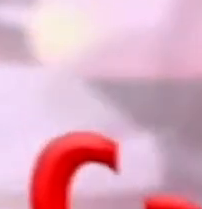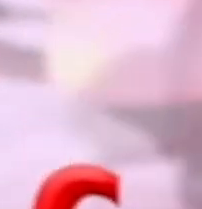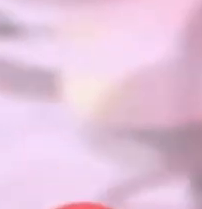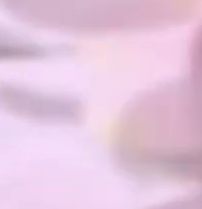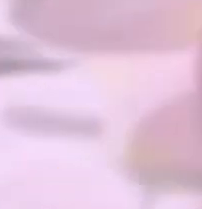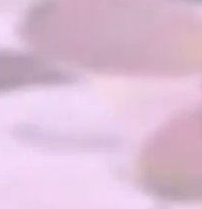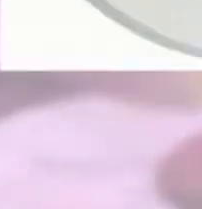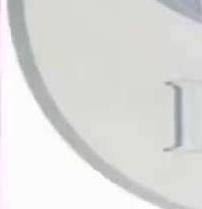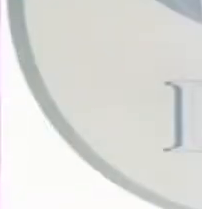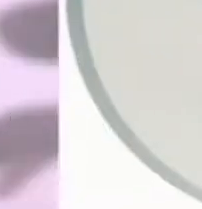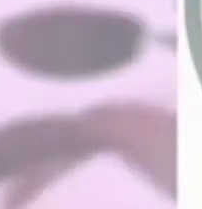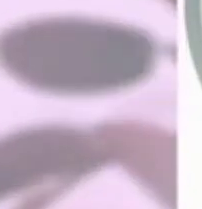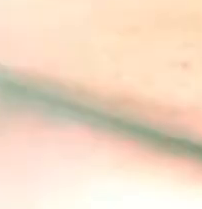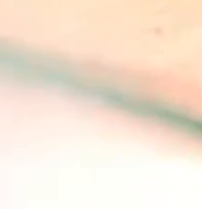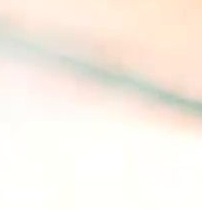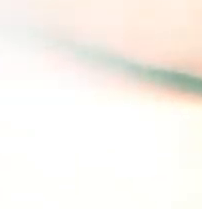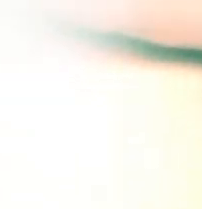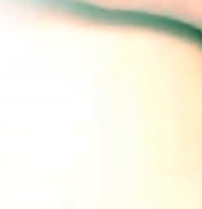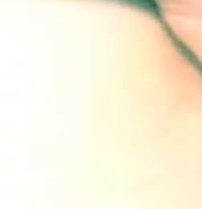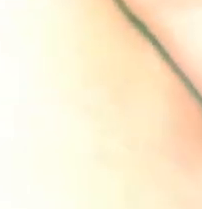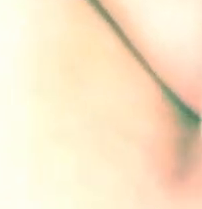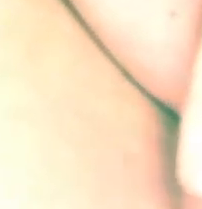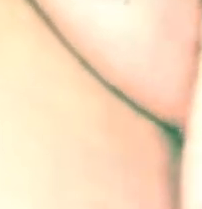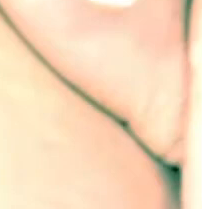Rojas, la alternativa más saludable.